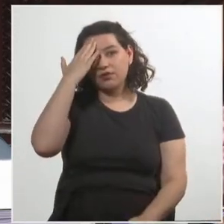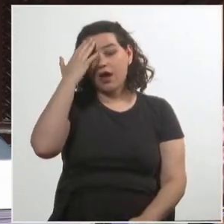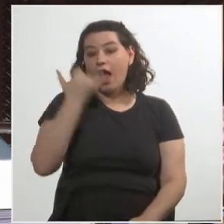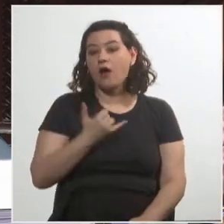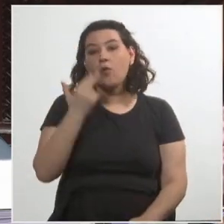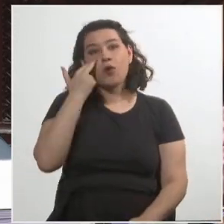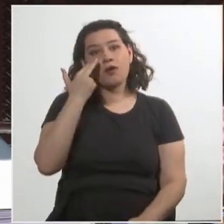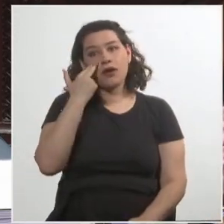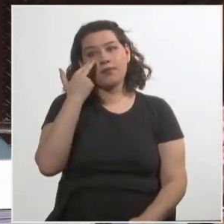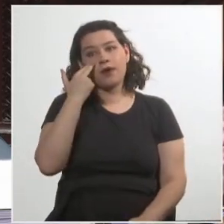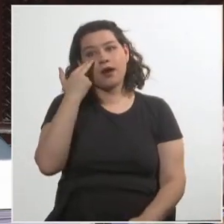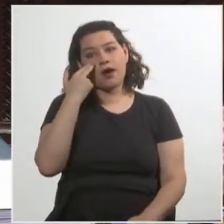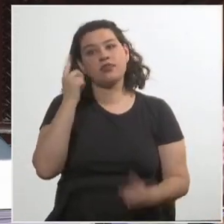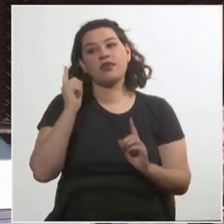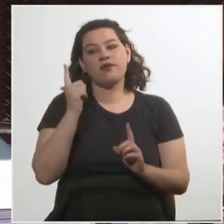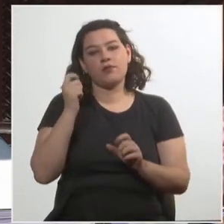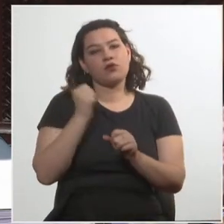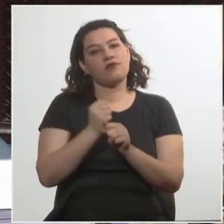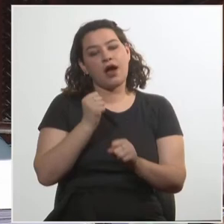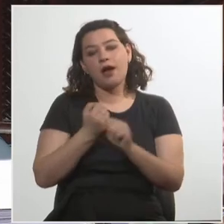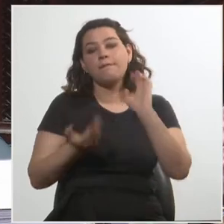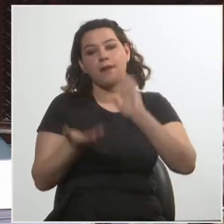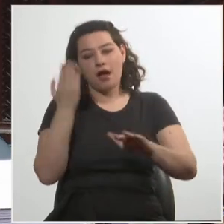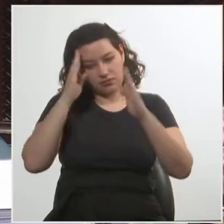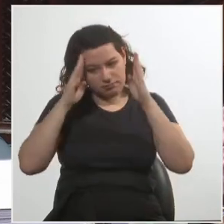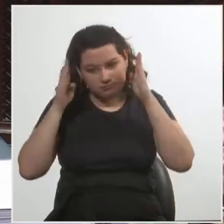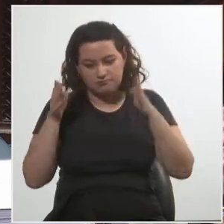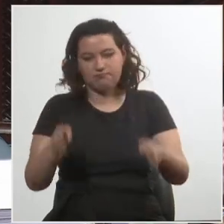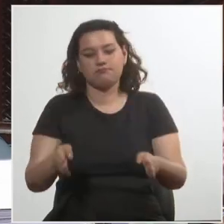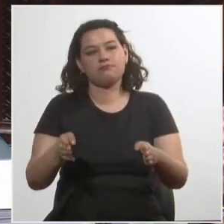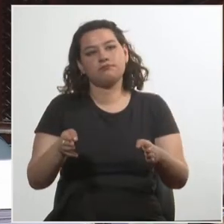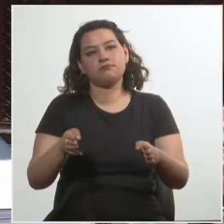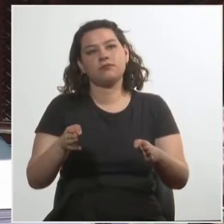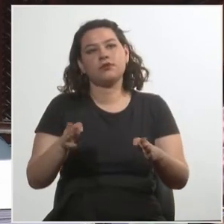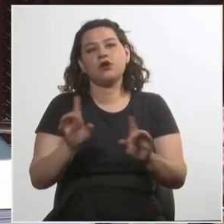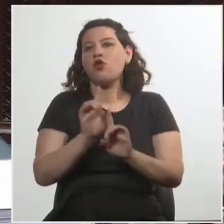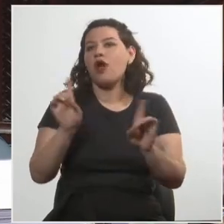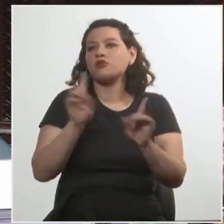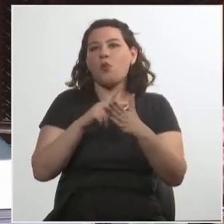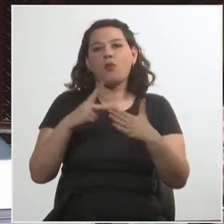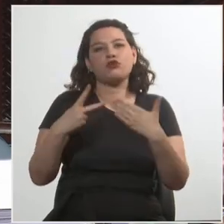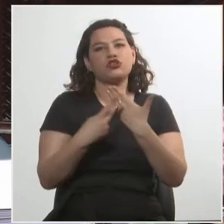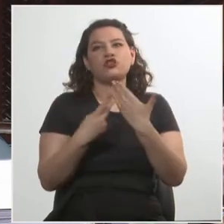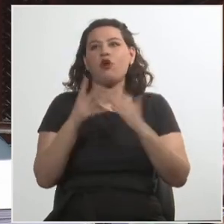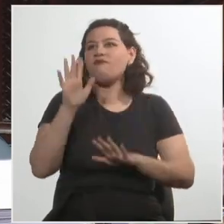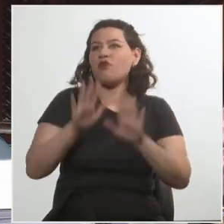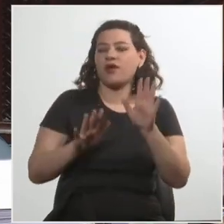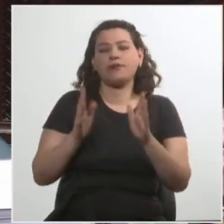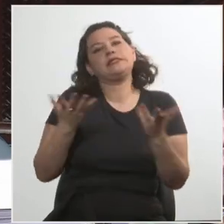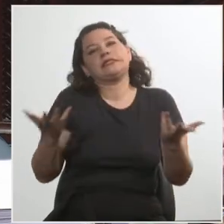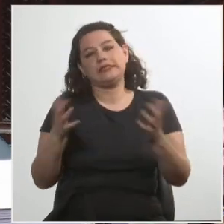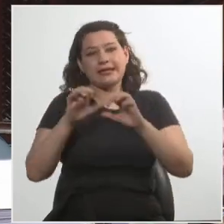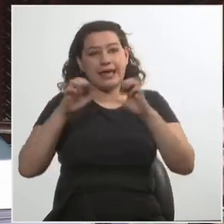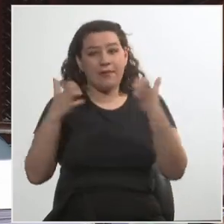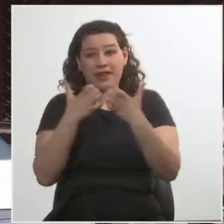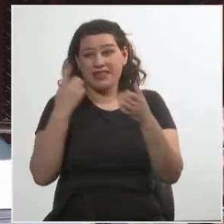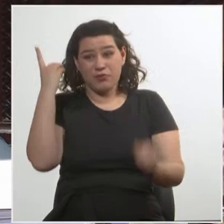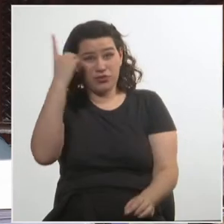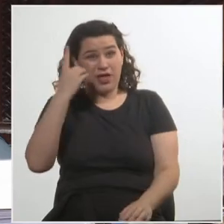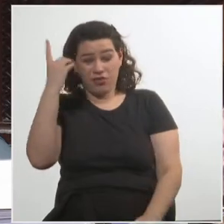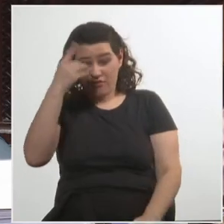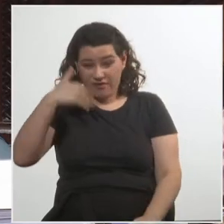un problema grande en esto que deberíamos trabajar mucho más en profundidad y que no es un proyecto para votar digamos porque la cámara de diputados se va